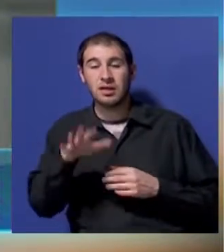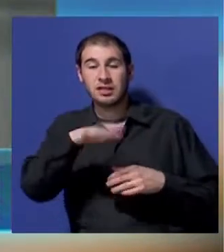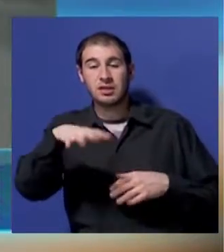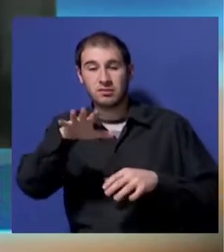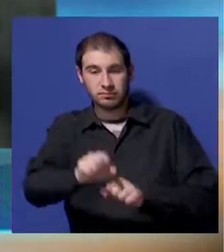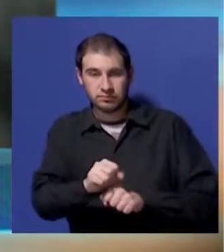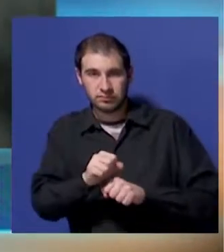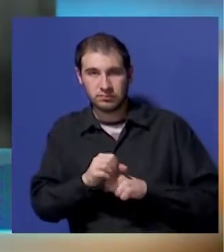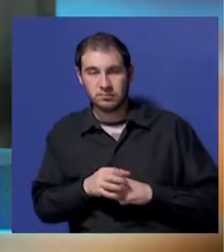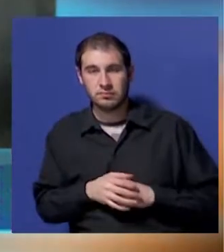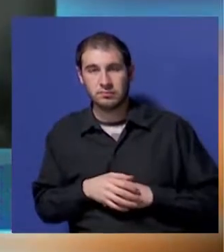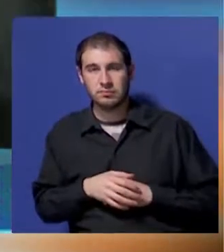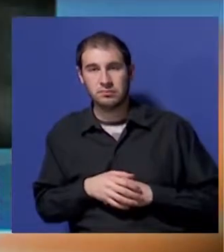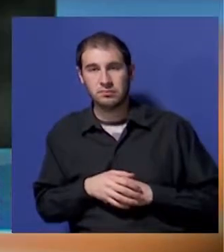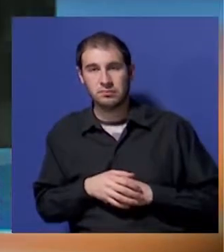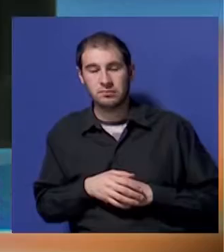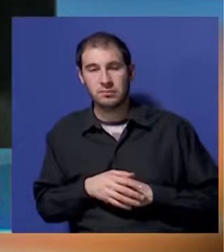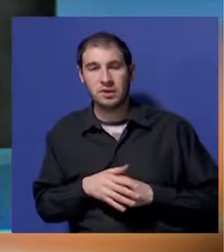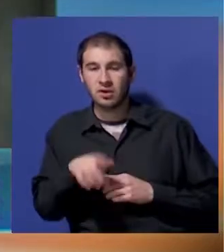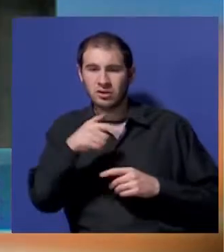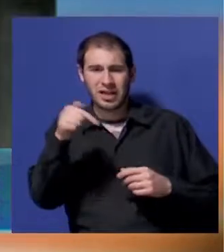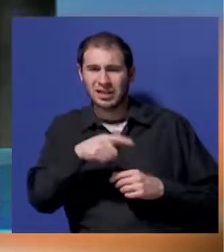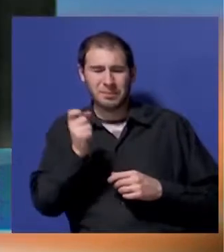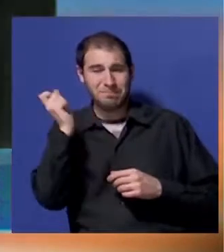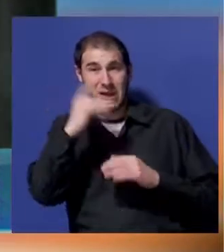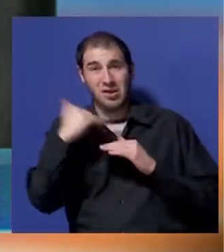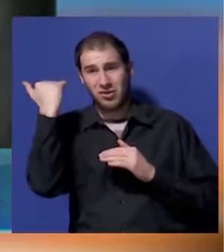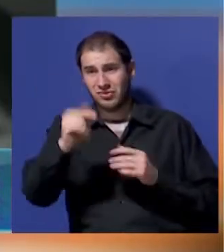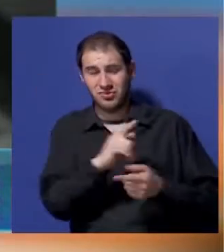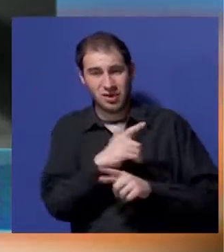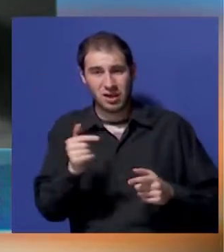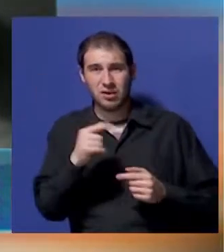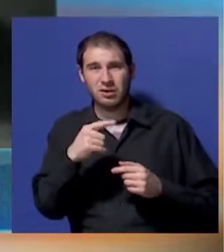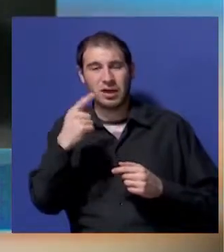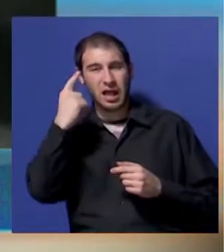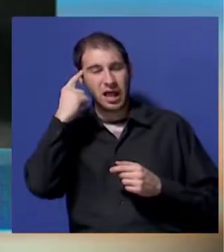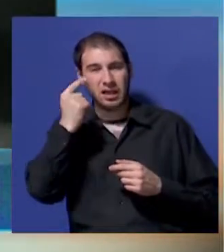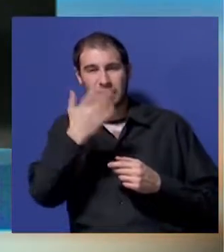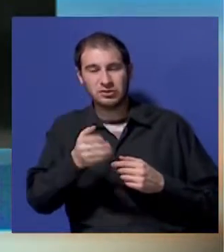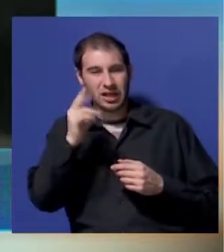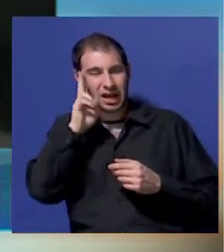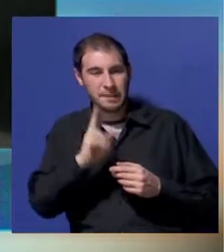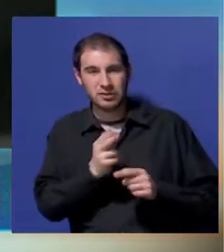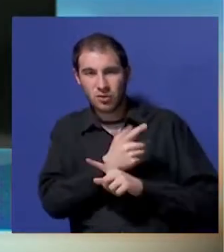niños. O sea, no hay crímenes peores que la conciencia humana pueda